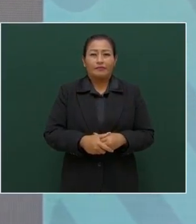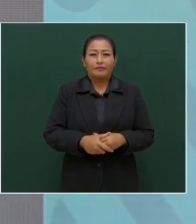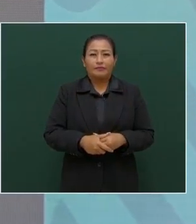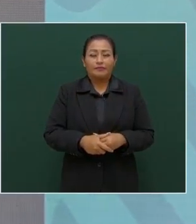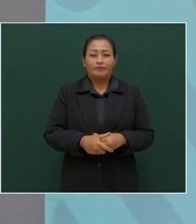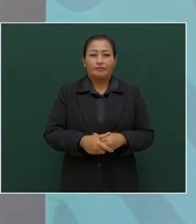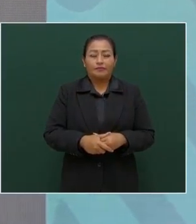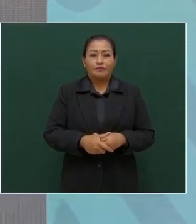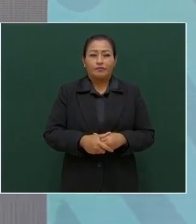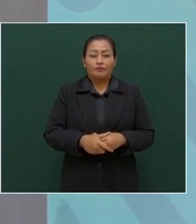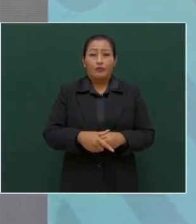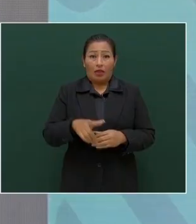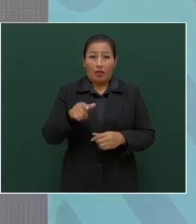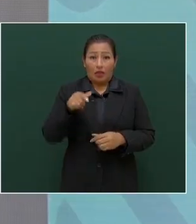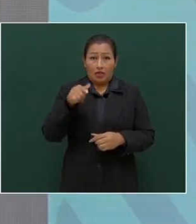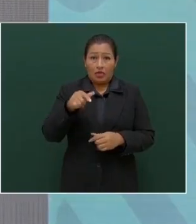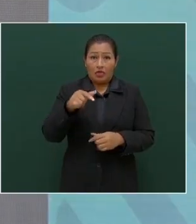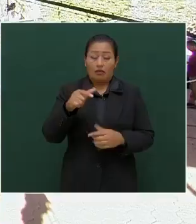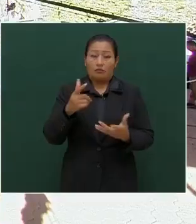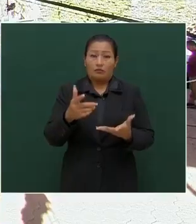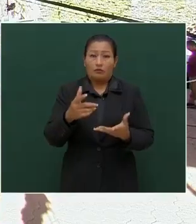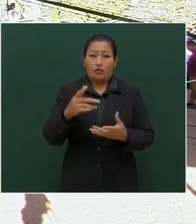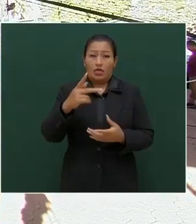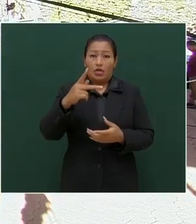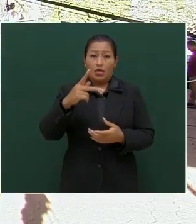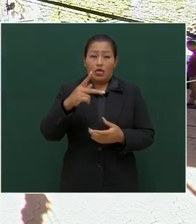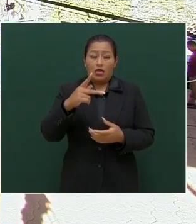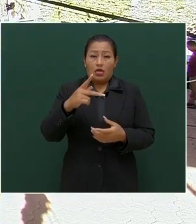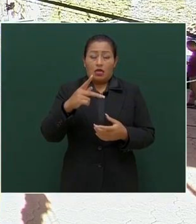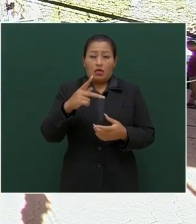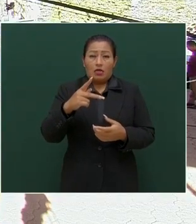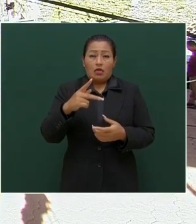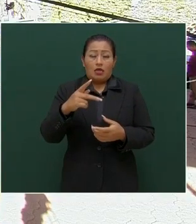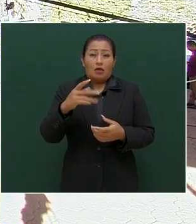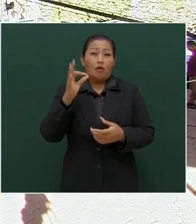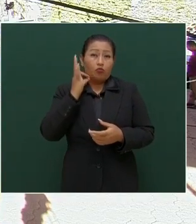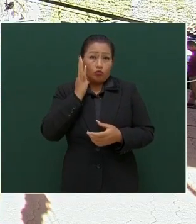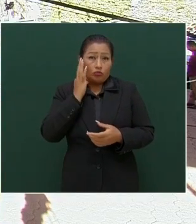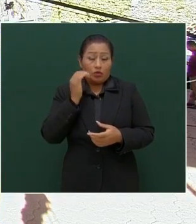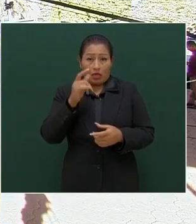la Procuraduría del Consumidor, si se puede,